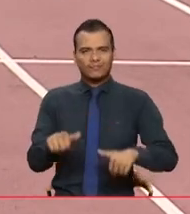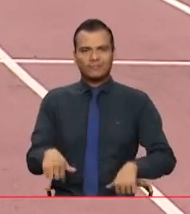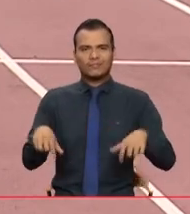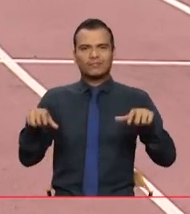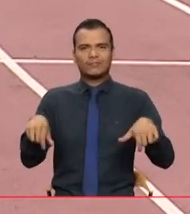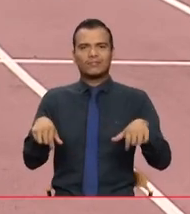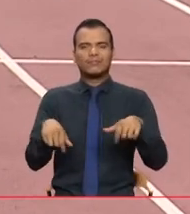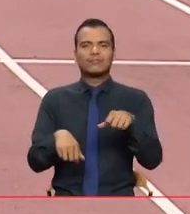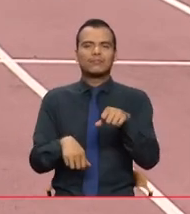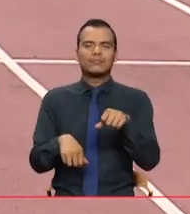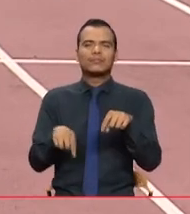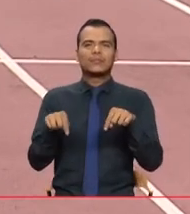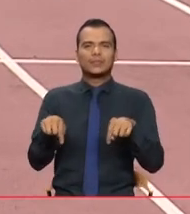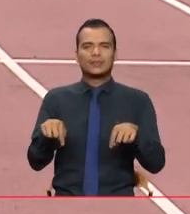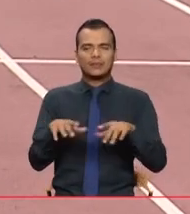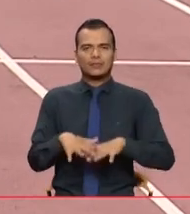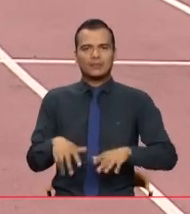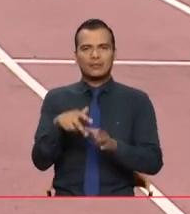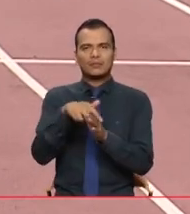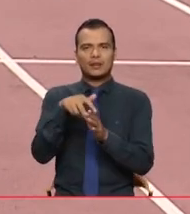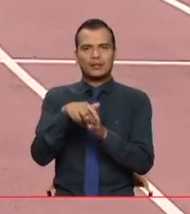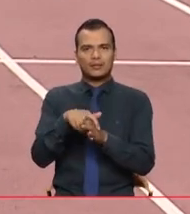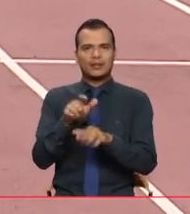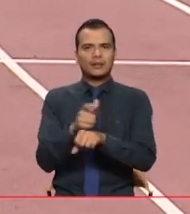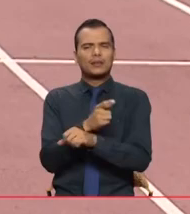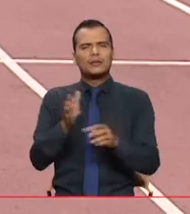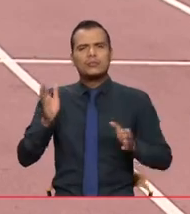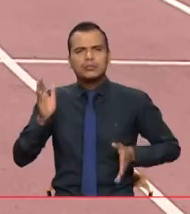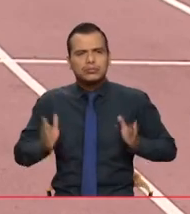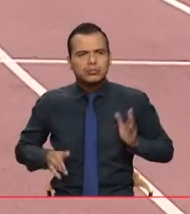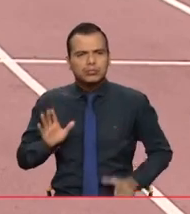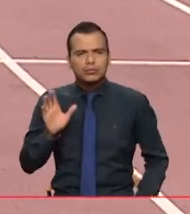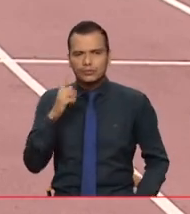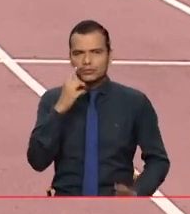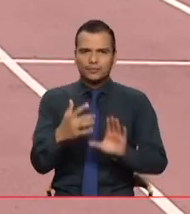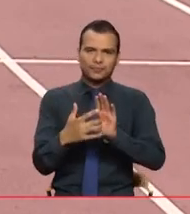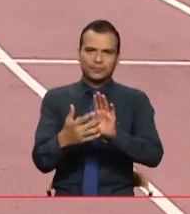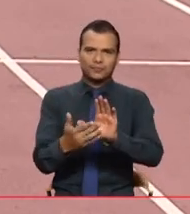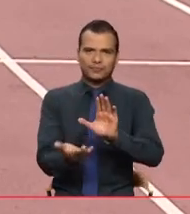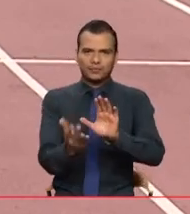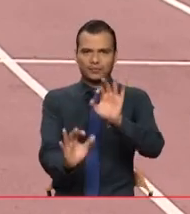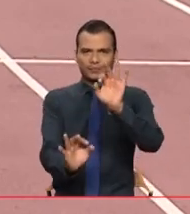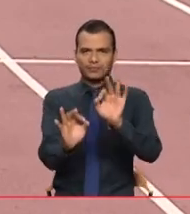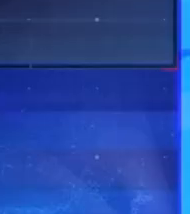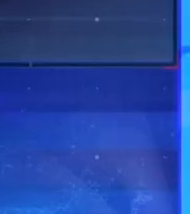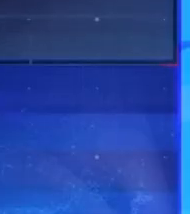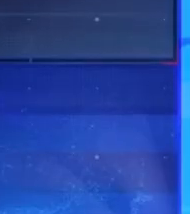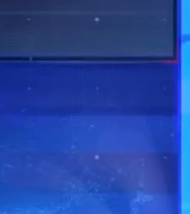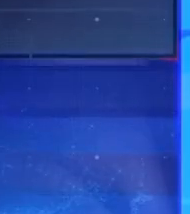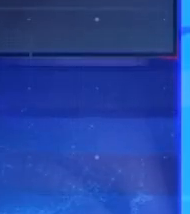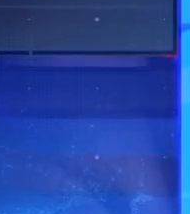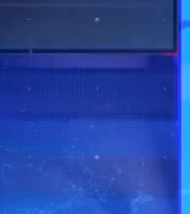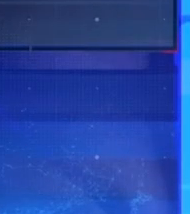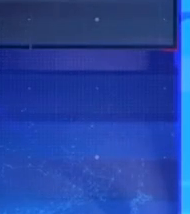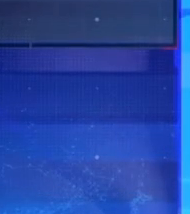canchas panamericanas, desde el Estadio de Atletismo Pedro Grajales, Daniel Millán para Telepacífico Noticias, la región todos los días.